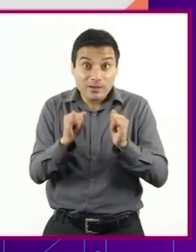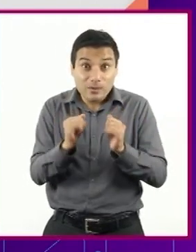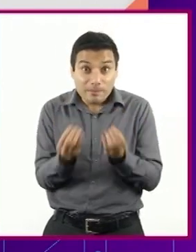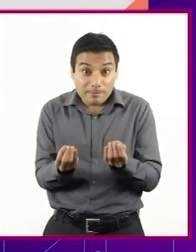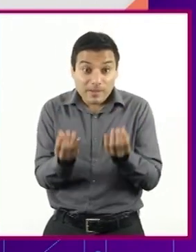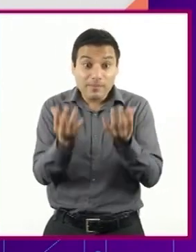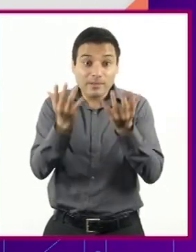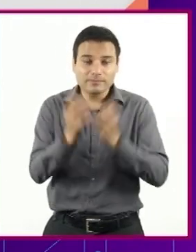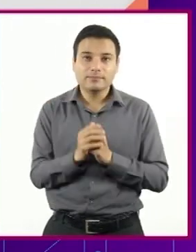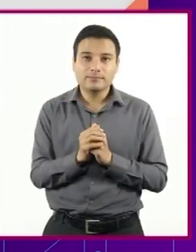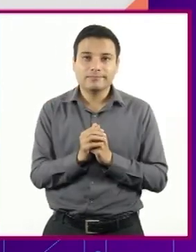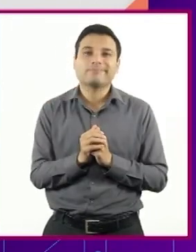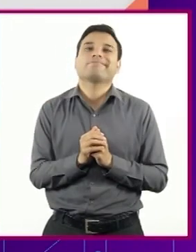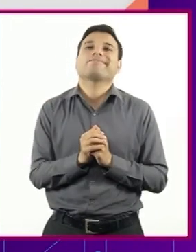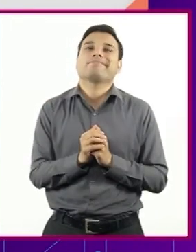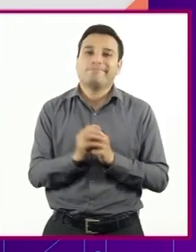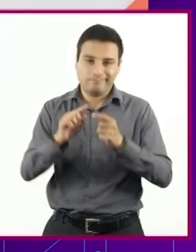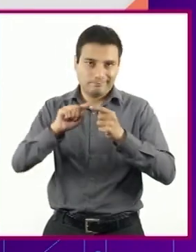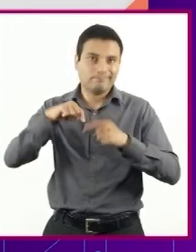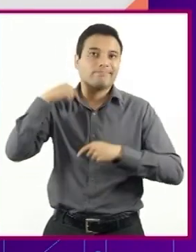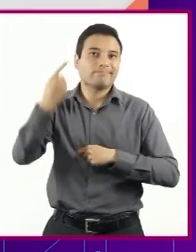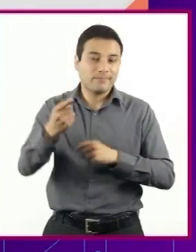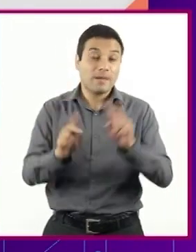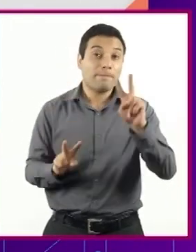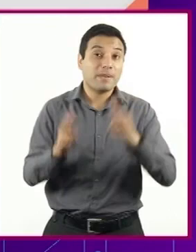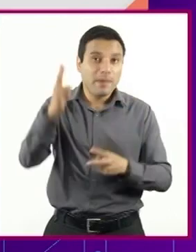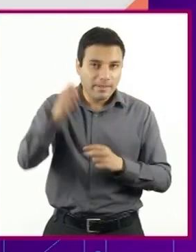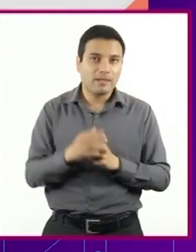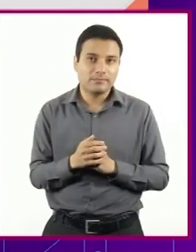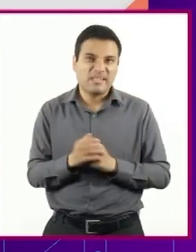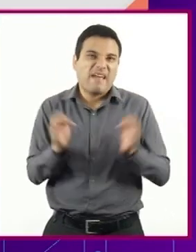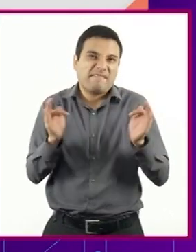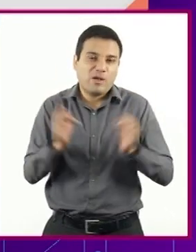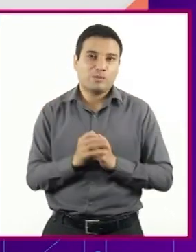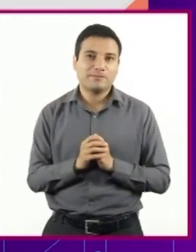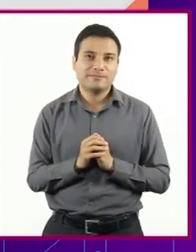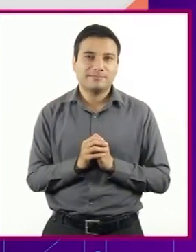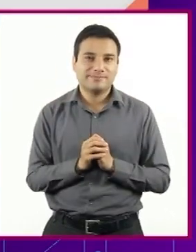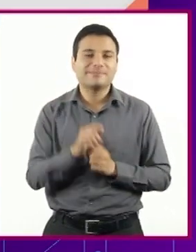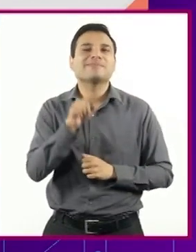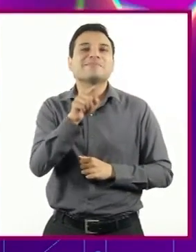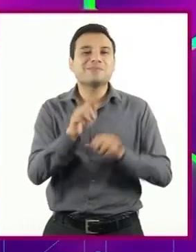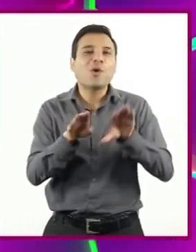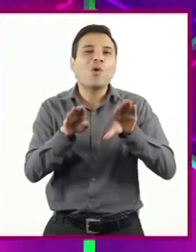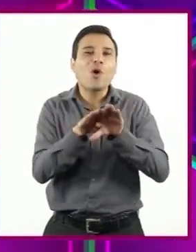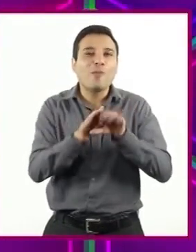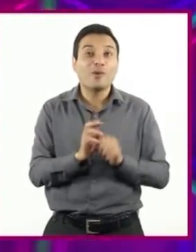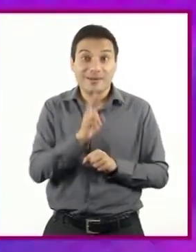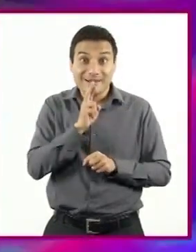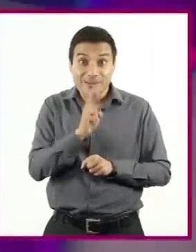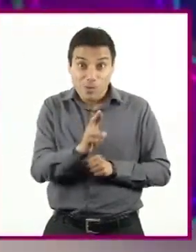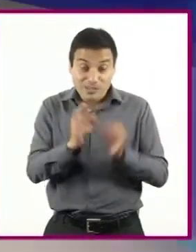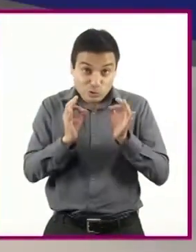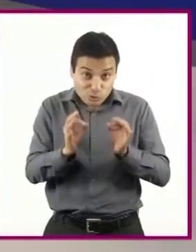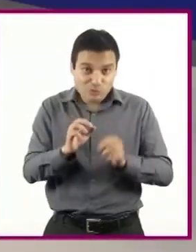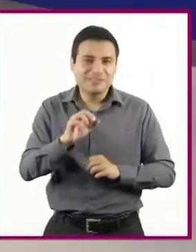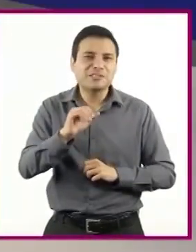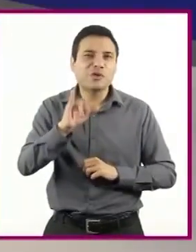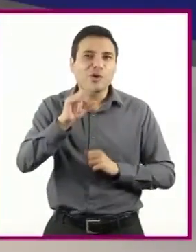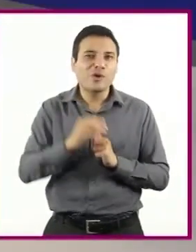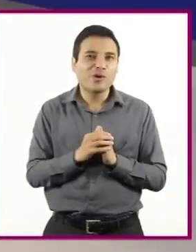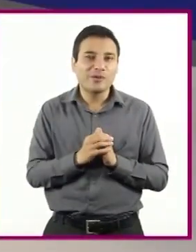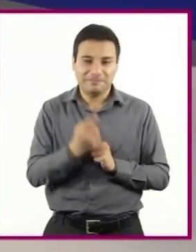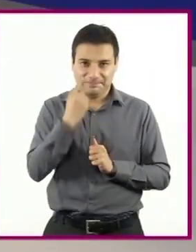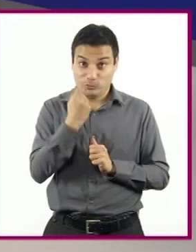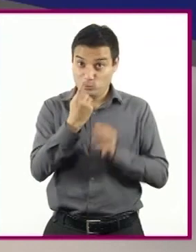primaverea, la primavera invernea. Muy bien. ¿Y cómo les fue en casa? ¿Pudieron completar todas las frases? Recuerden que algo